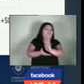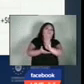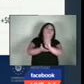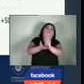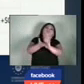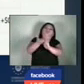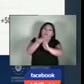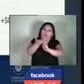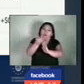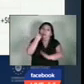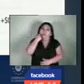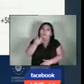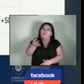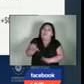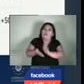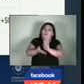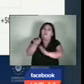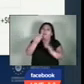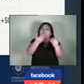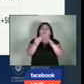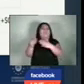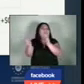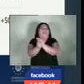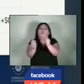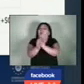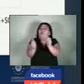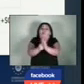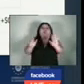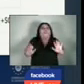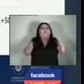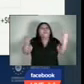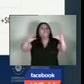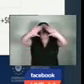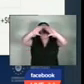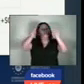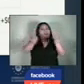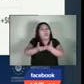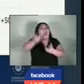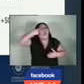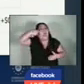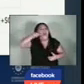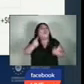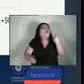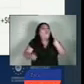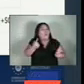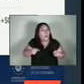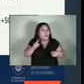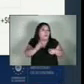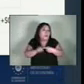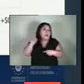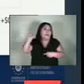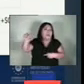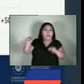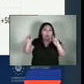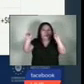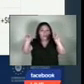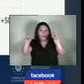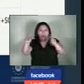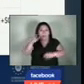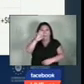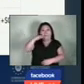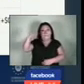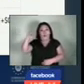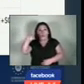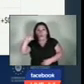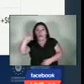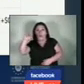alzas y hay varios factores internacionales que llevan a que se produzcan estos como por ejemplo en este momento la situación en ucrania y la